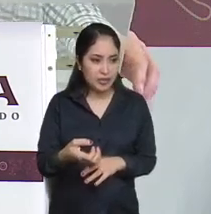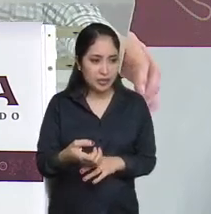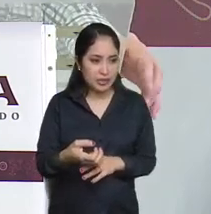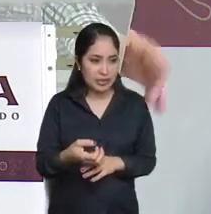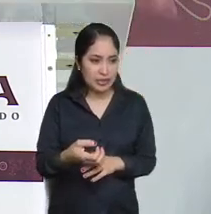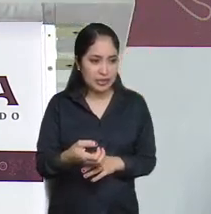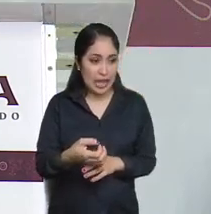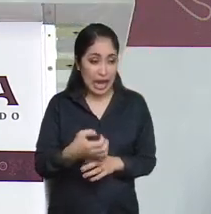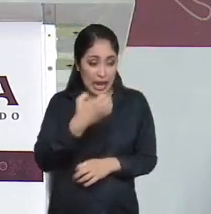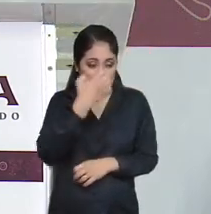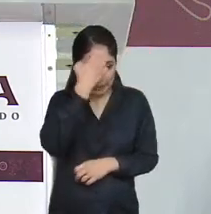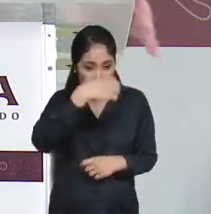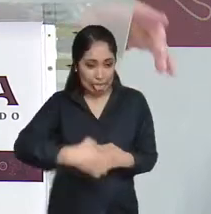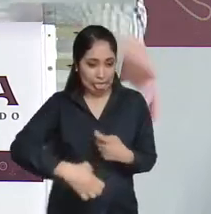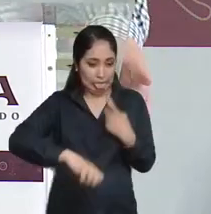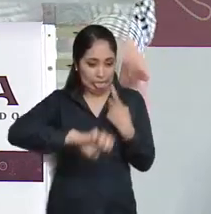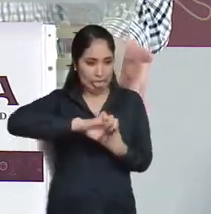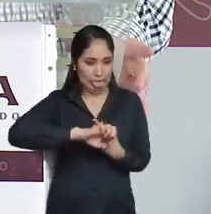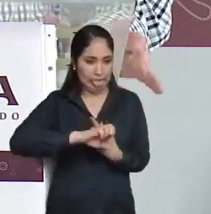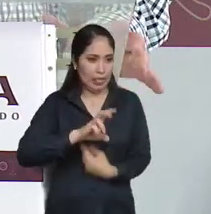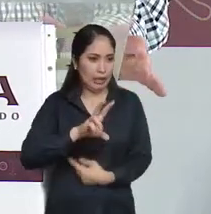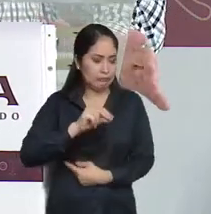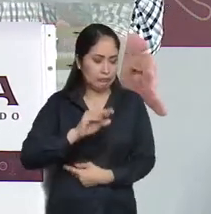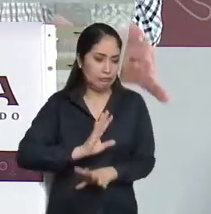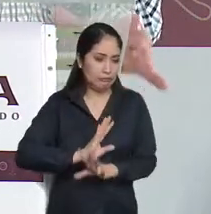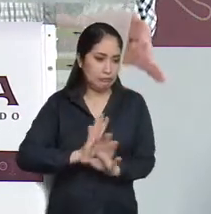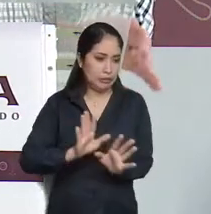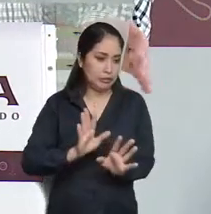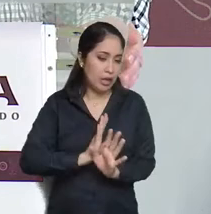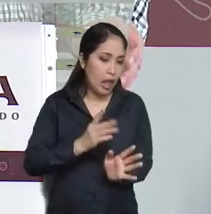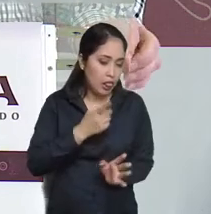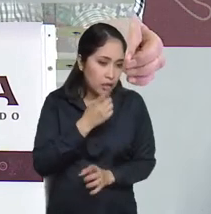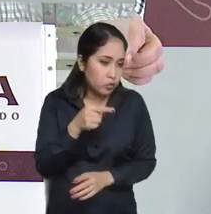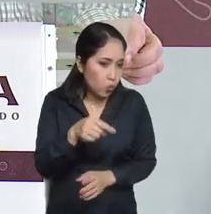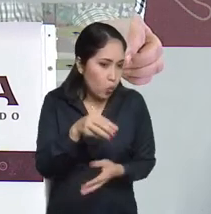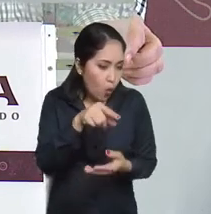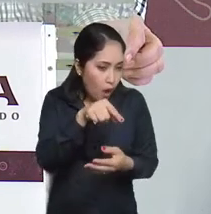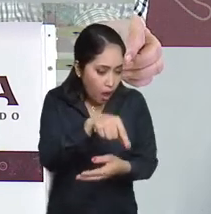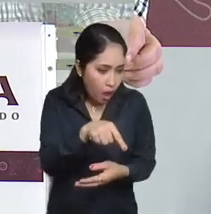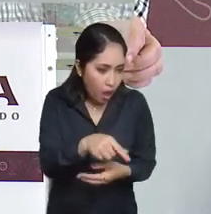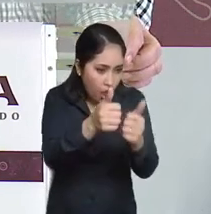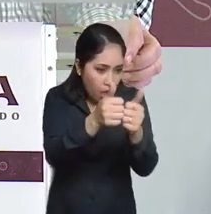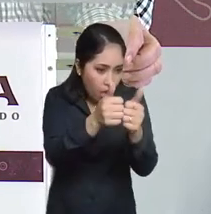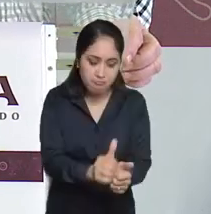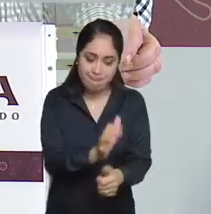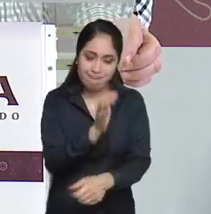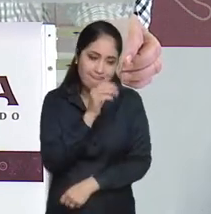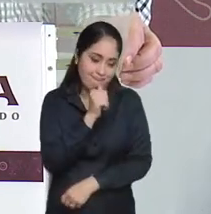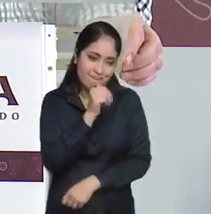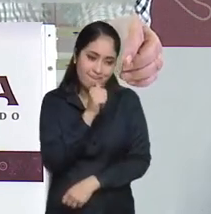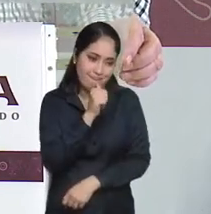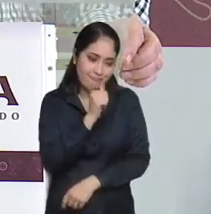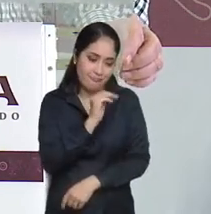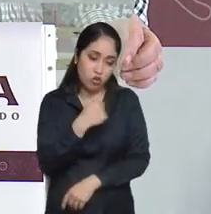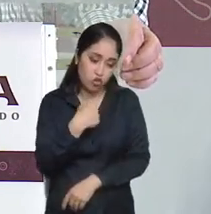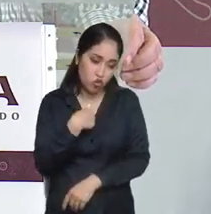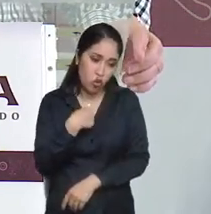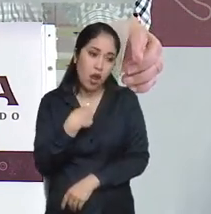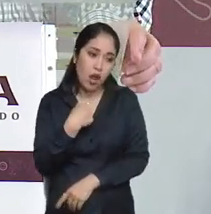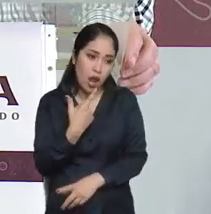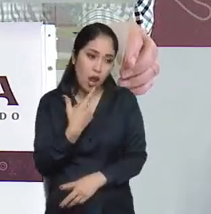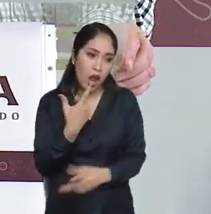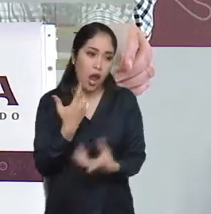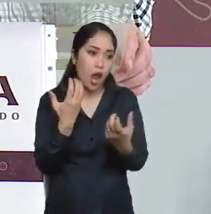fue decirle: no puedes estar en esas circunstancias. Por eso fue que le di una alternativa y lo ubiqué